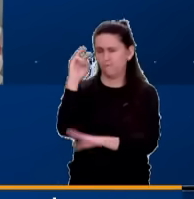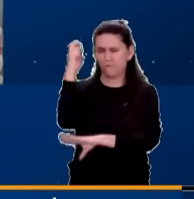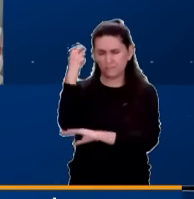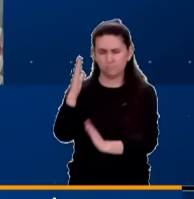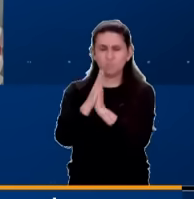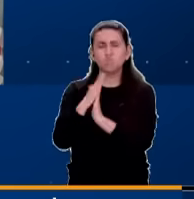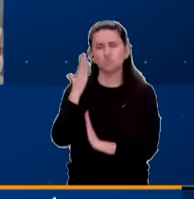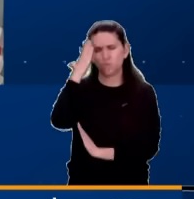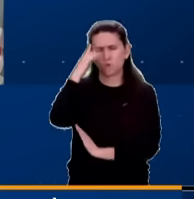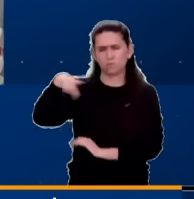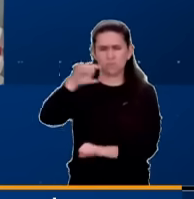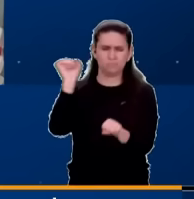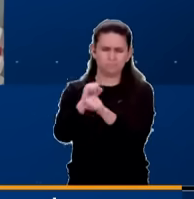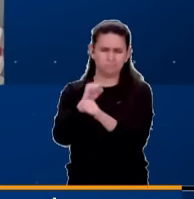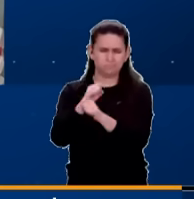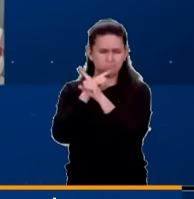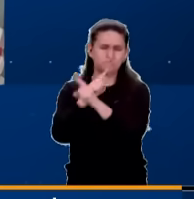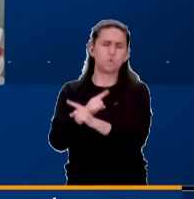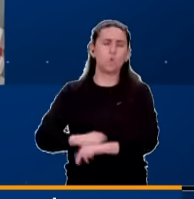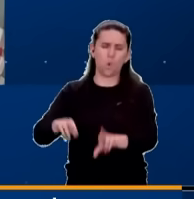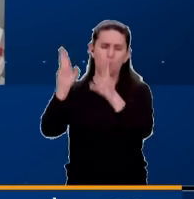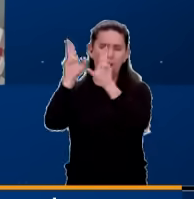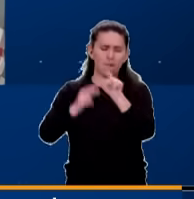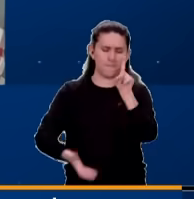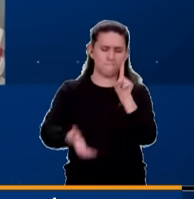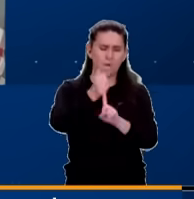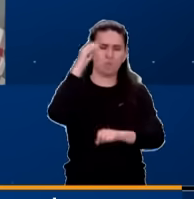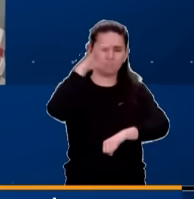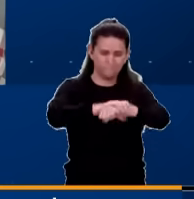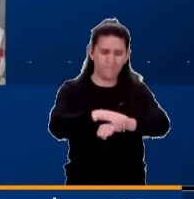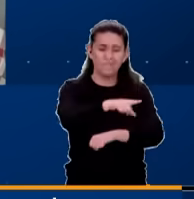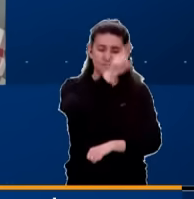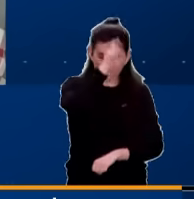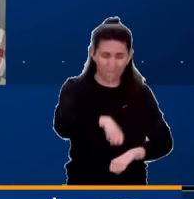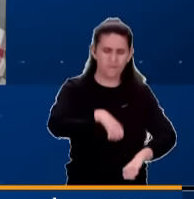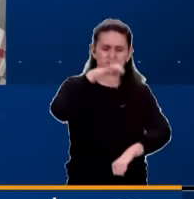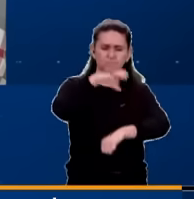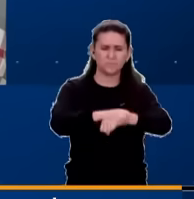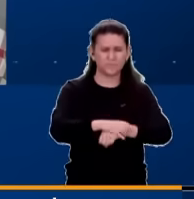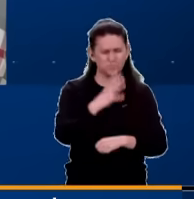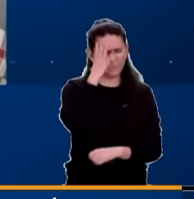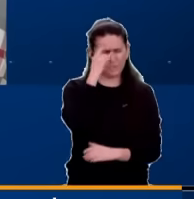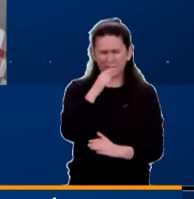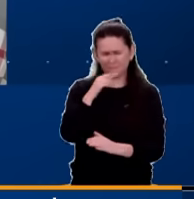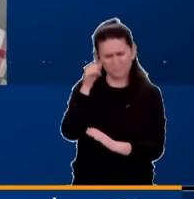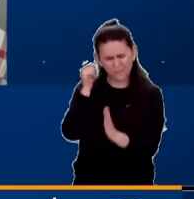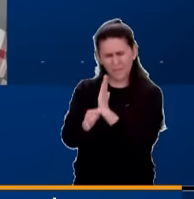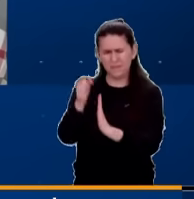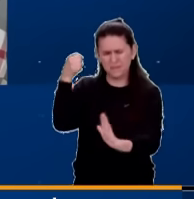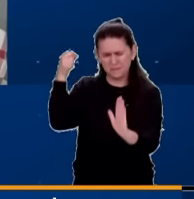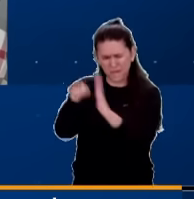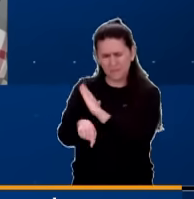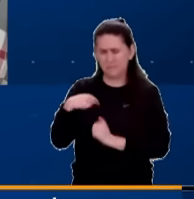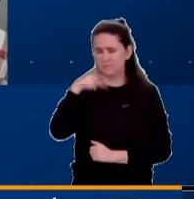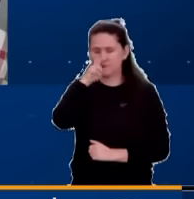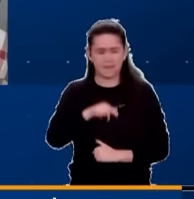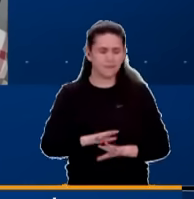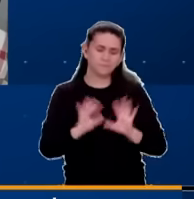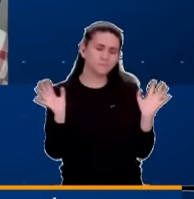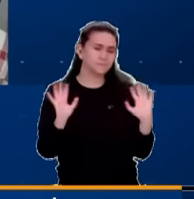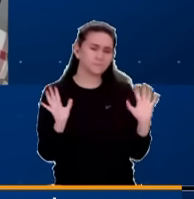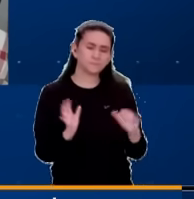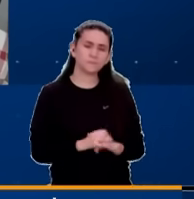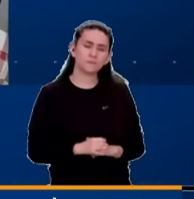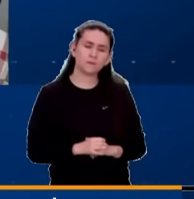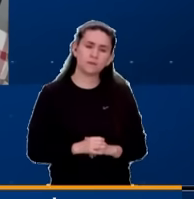muy eficientes, yo sé que lo van a lograr y lo van a capturar, porque él tiene que pagar por ese atroz crimen que le hizo a mi hija. Don Genaro, yo